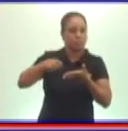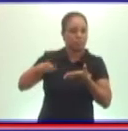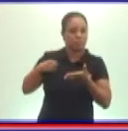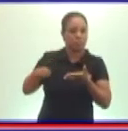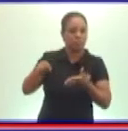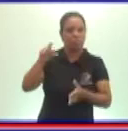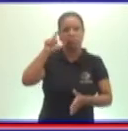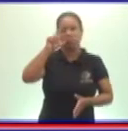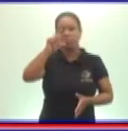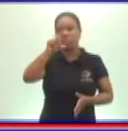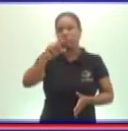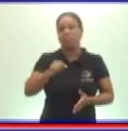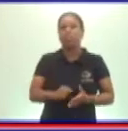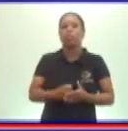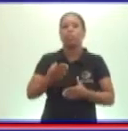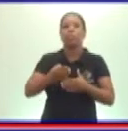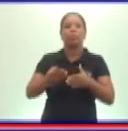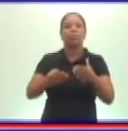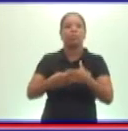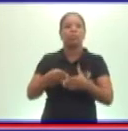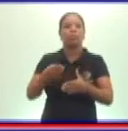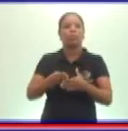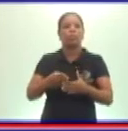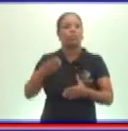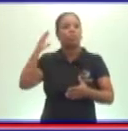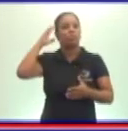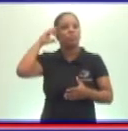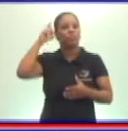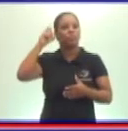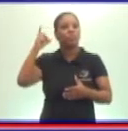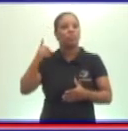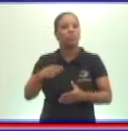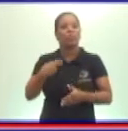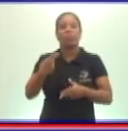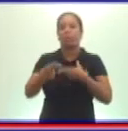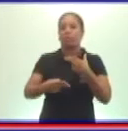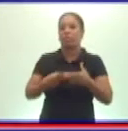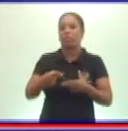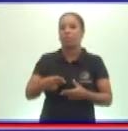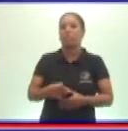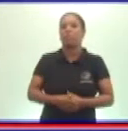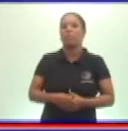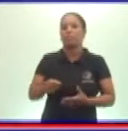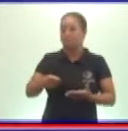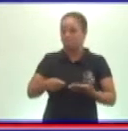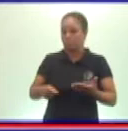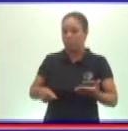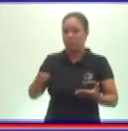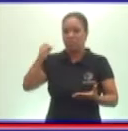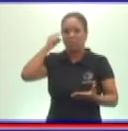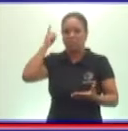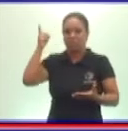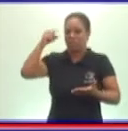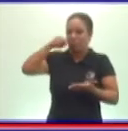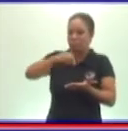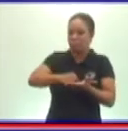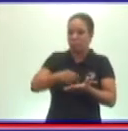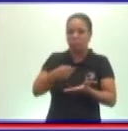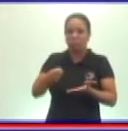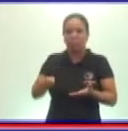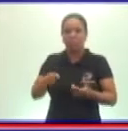su construcción teórica, la construcción teórica de lo que estamos representando. Por lo tanto, esa es la representación, esa